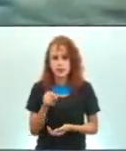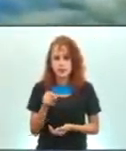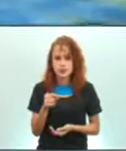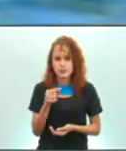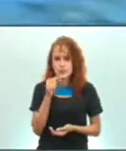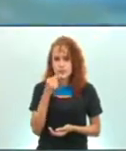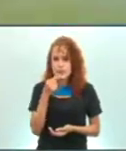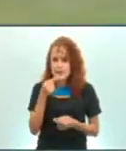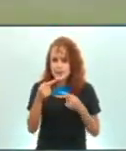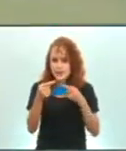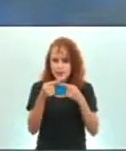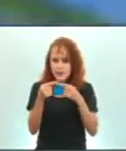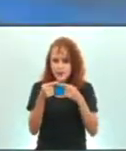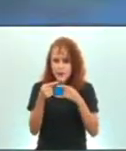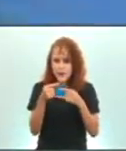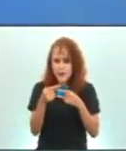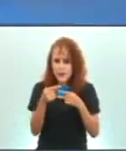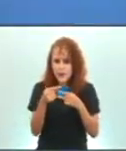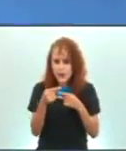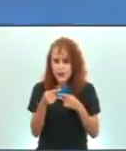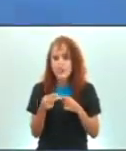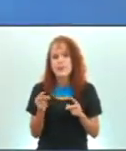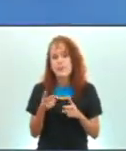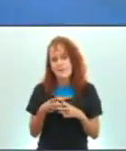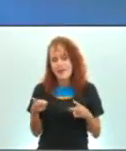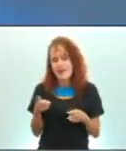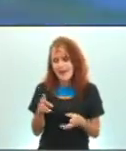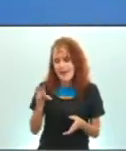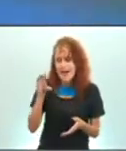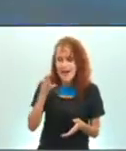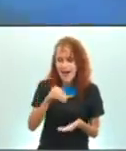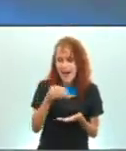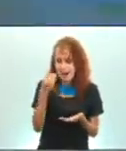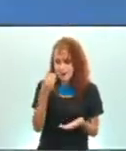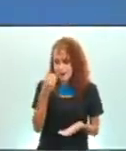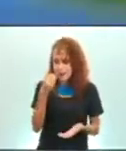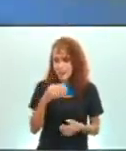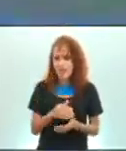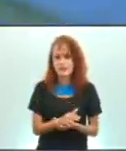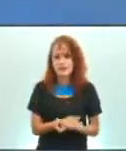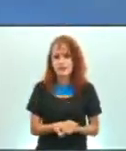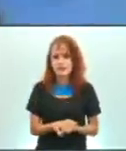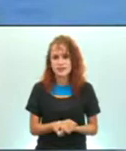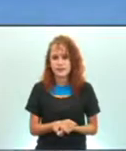Su corto pico les sirve para alimentarse a muy escasa profundidad.